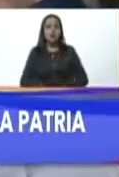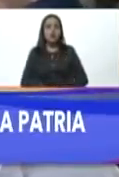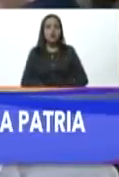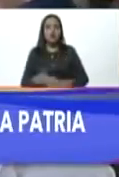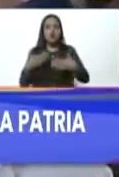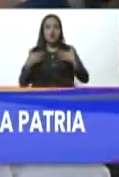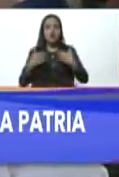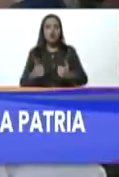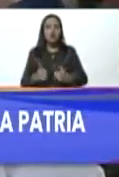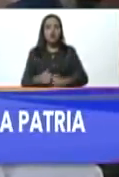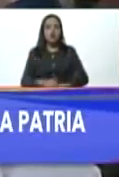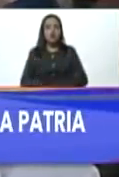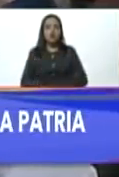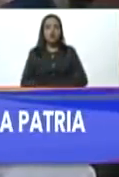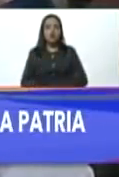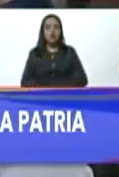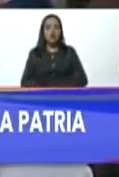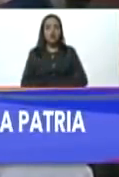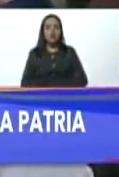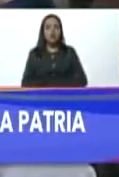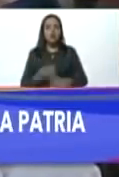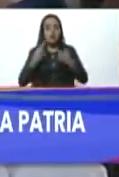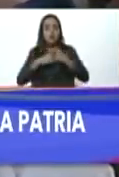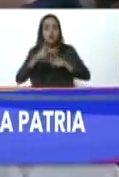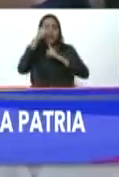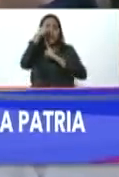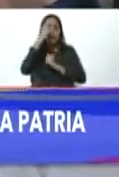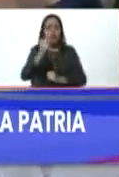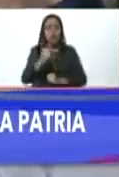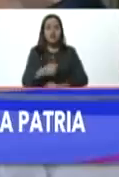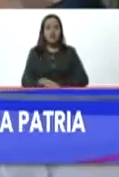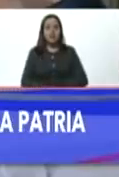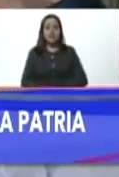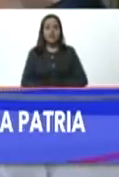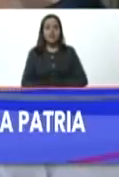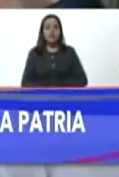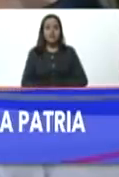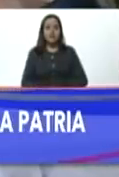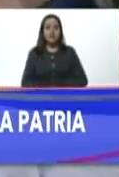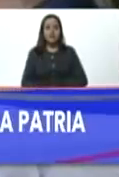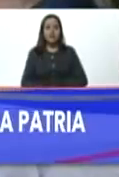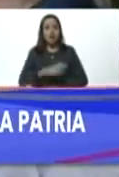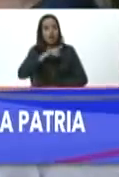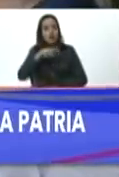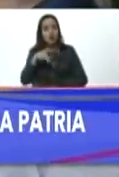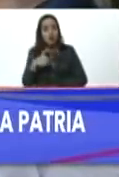salud. Pero ya como profesionales, nosotros tenemos,